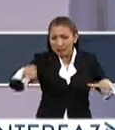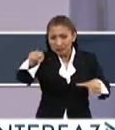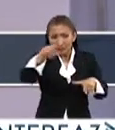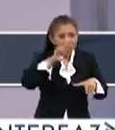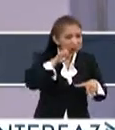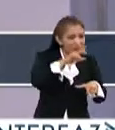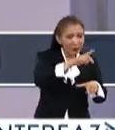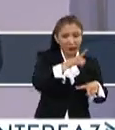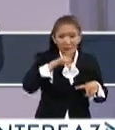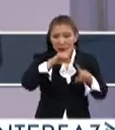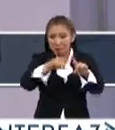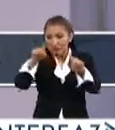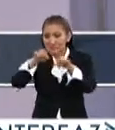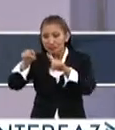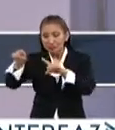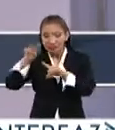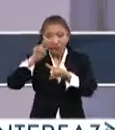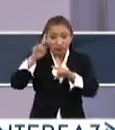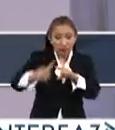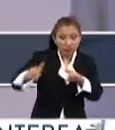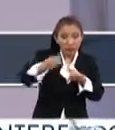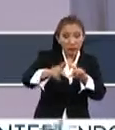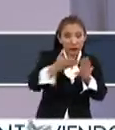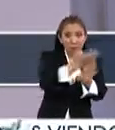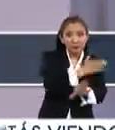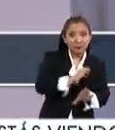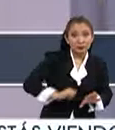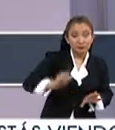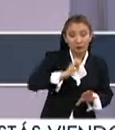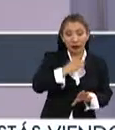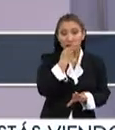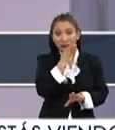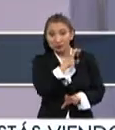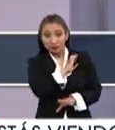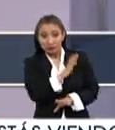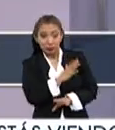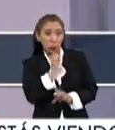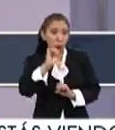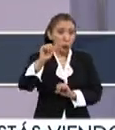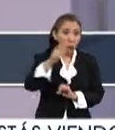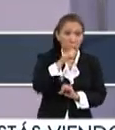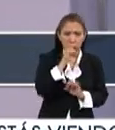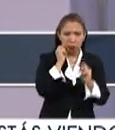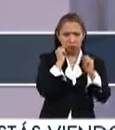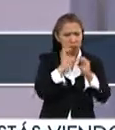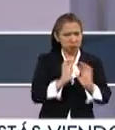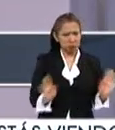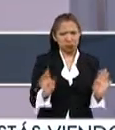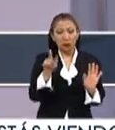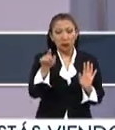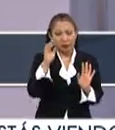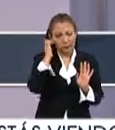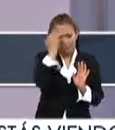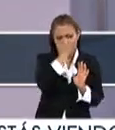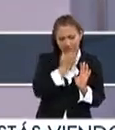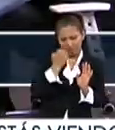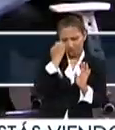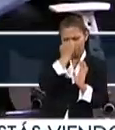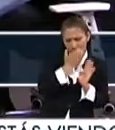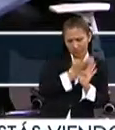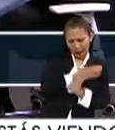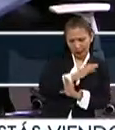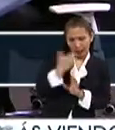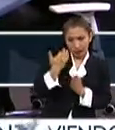los pueblos originarios, independientemente si hablan español o no. Entonces ahí tenemos ya un problema de medición